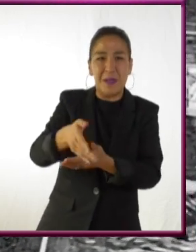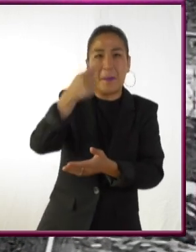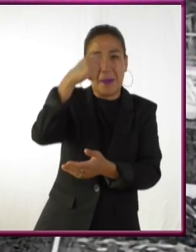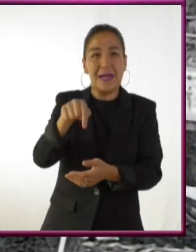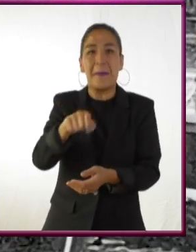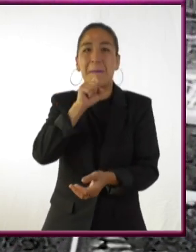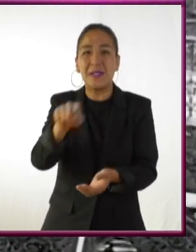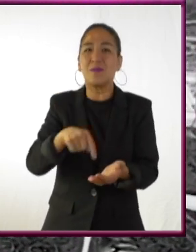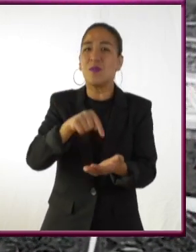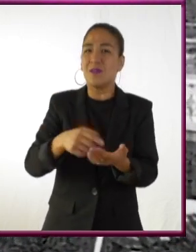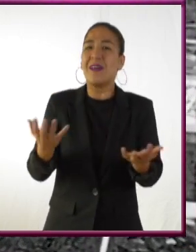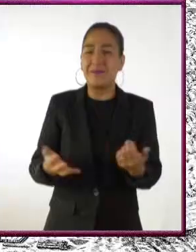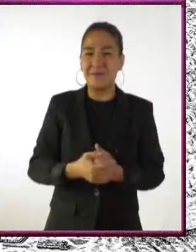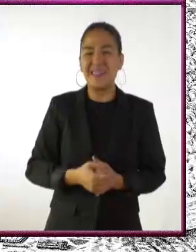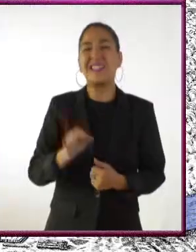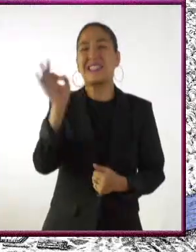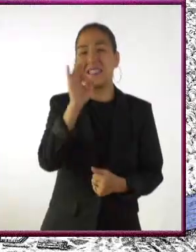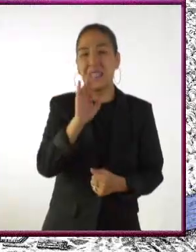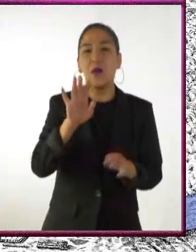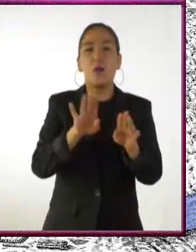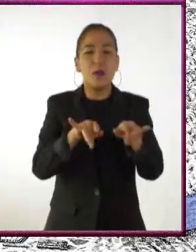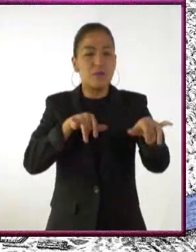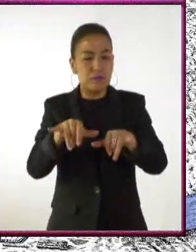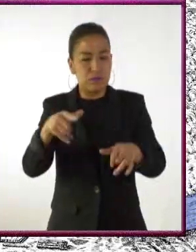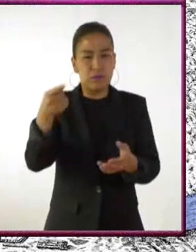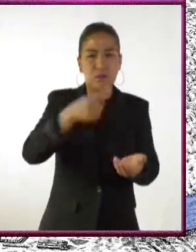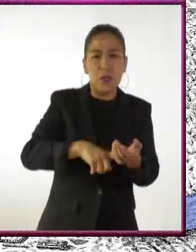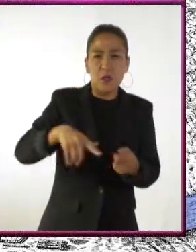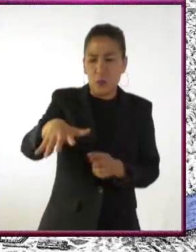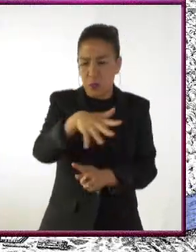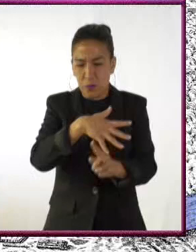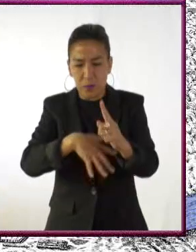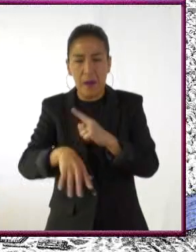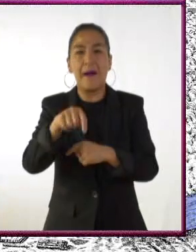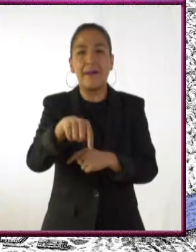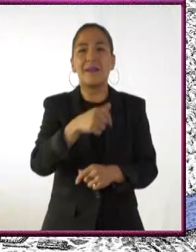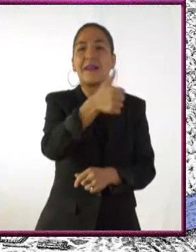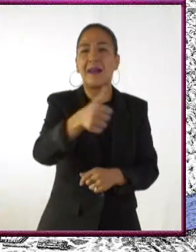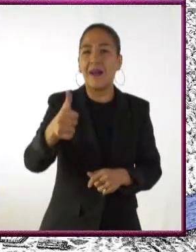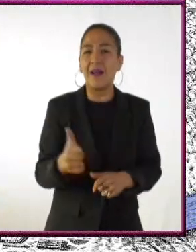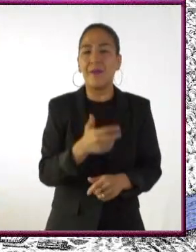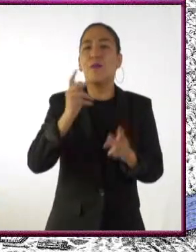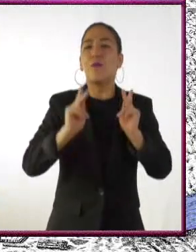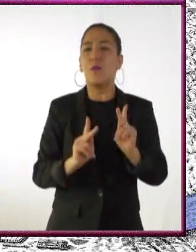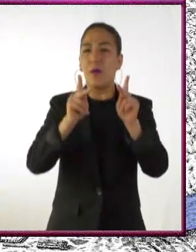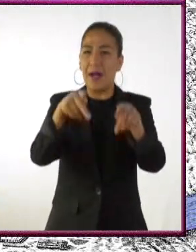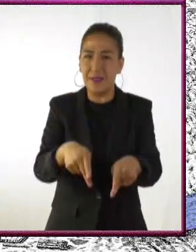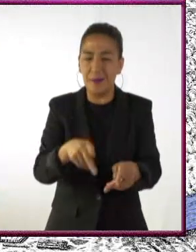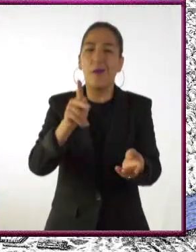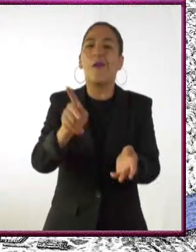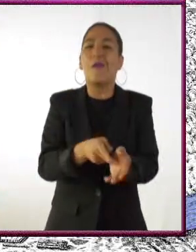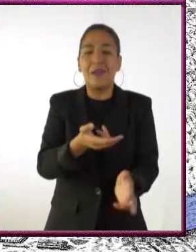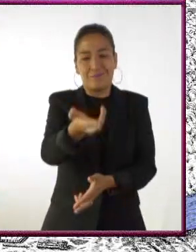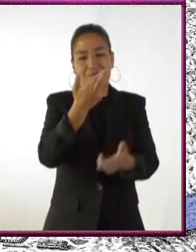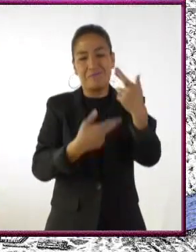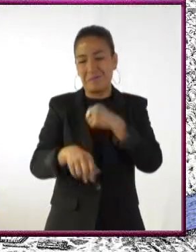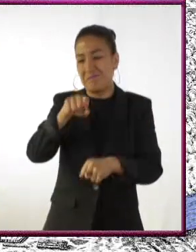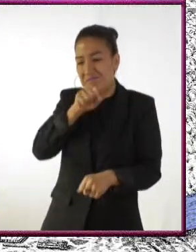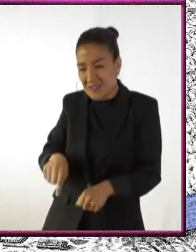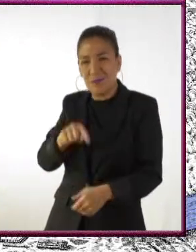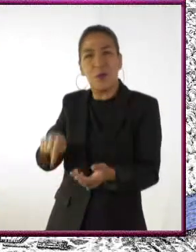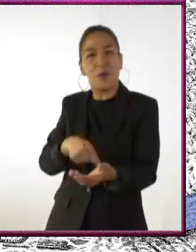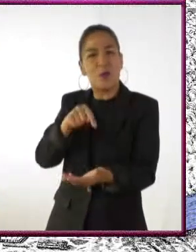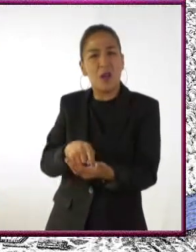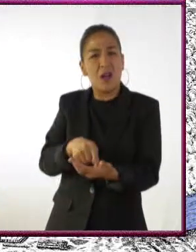para llegar al mismo punto? ¿Es posible hacer un trayecto y pasar una única vez por cada uno de los puentes y volver al punto